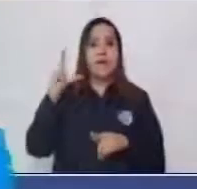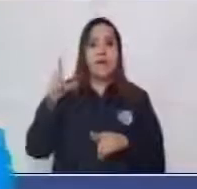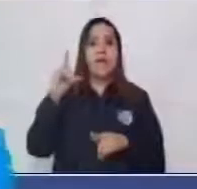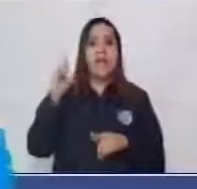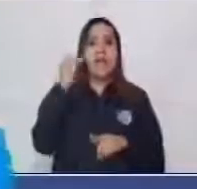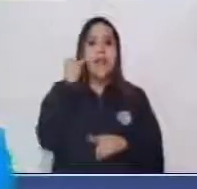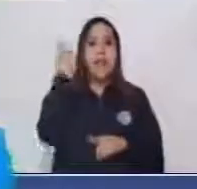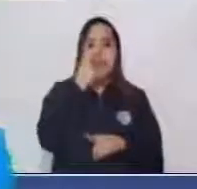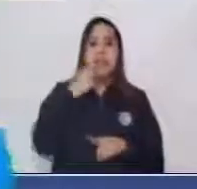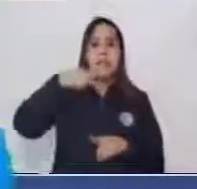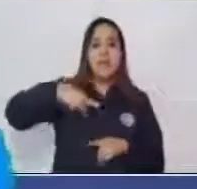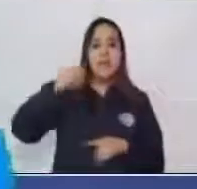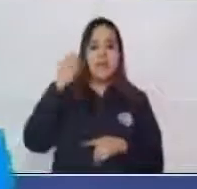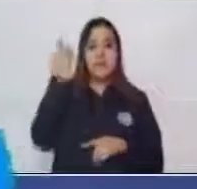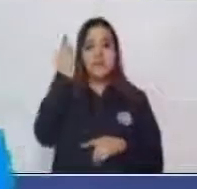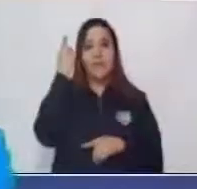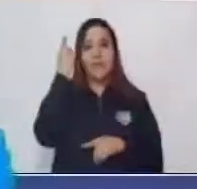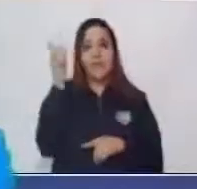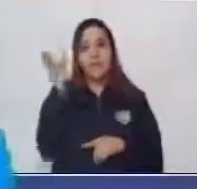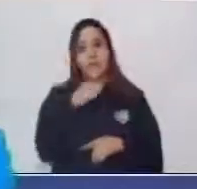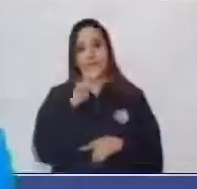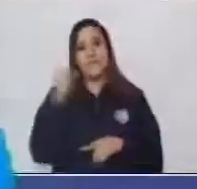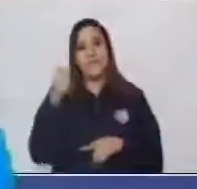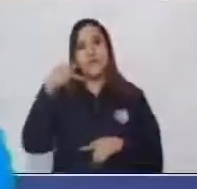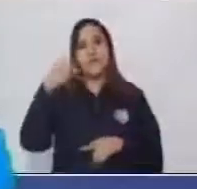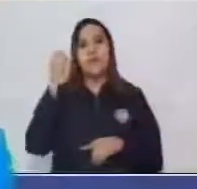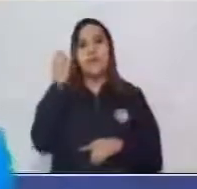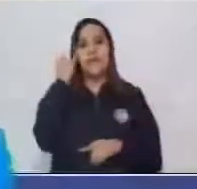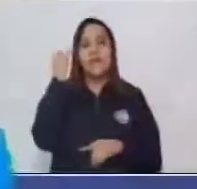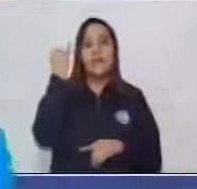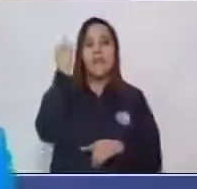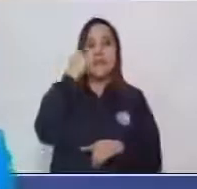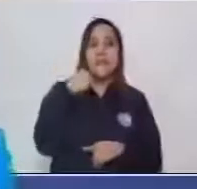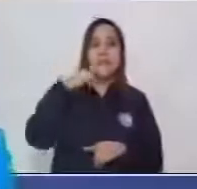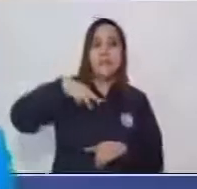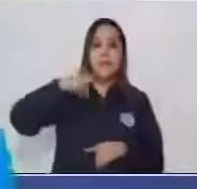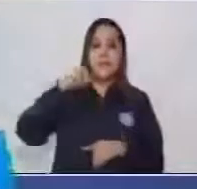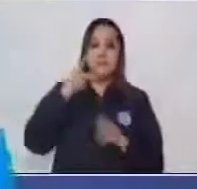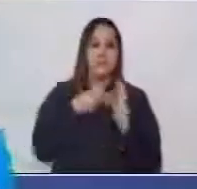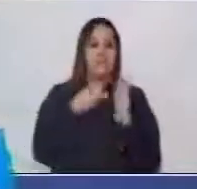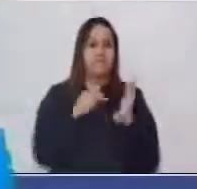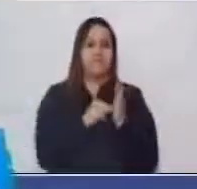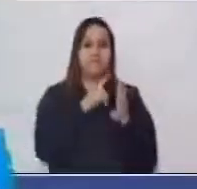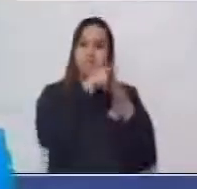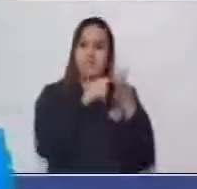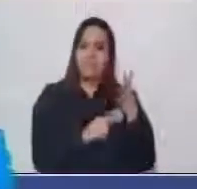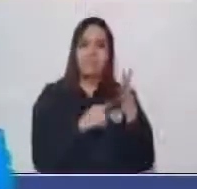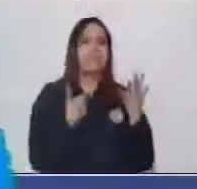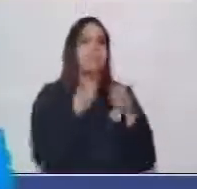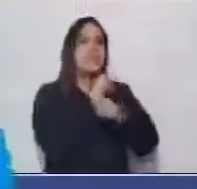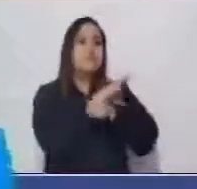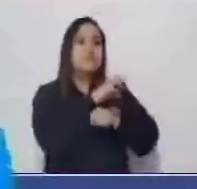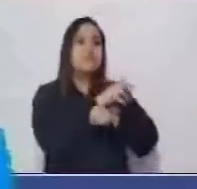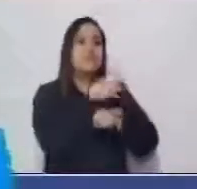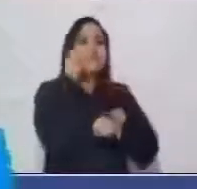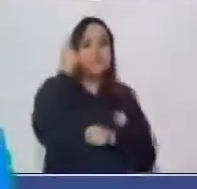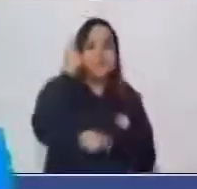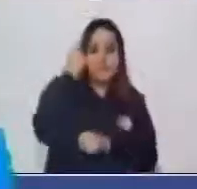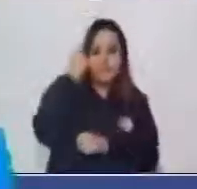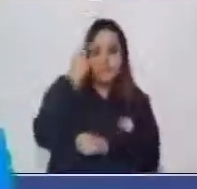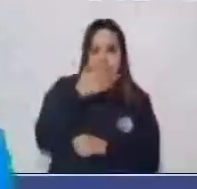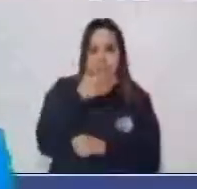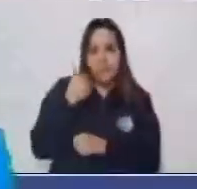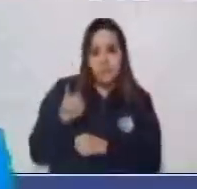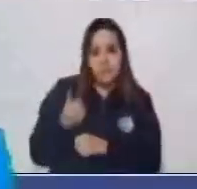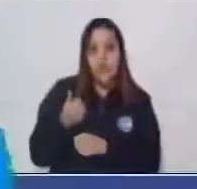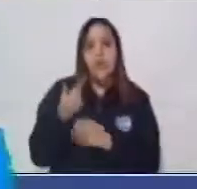el dequeísmo, para que nuestro mensaje sea entendible y sea eficaz.